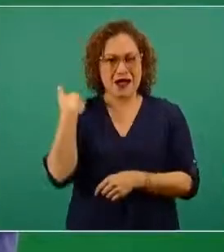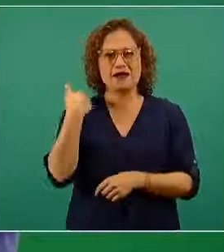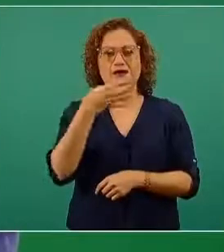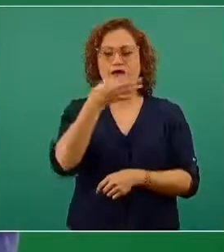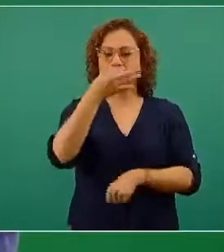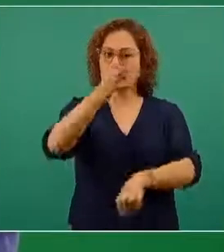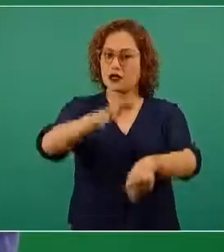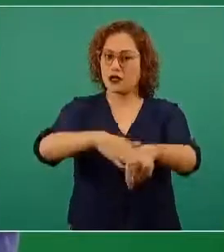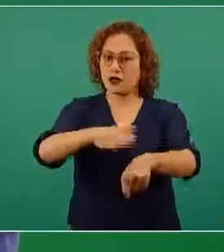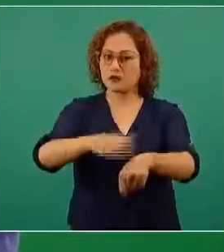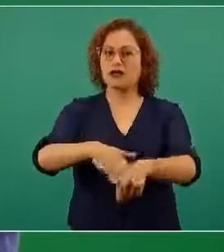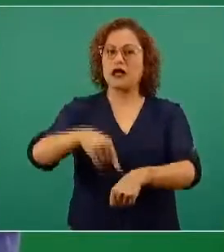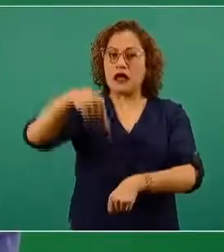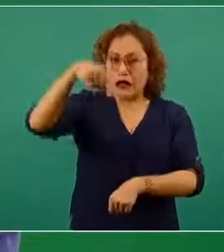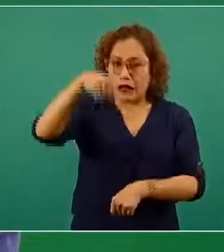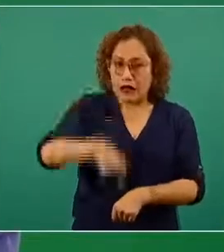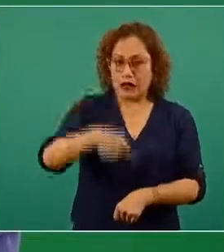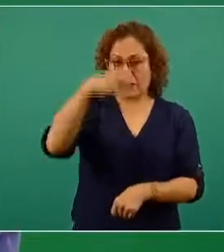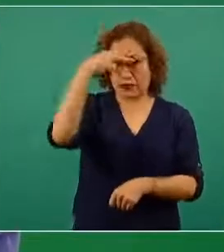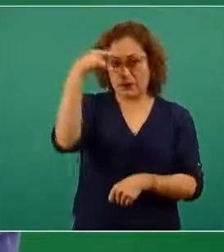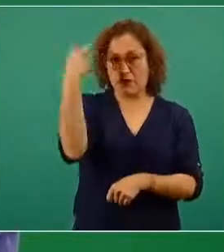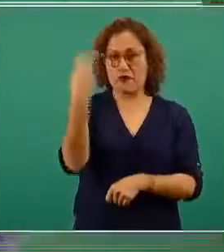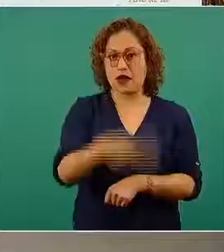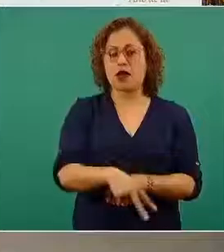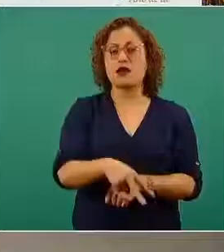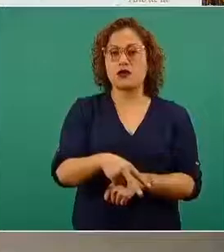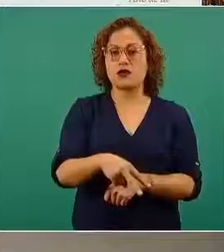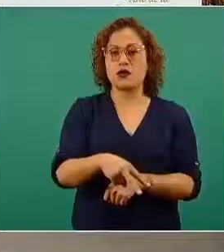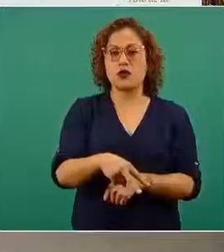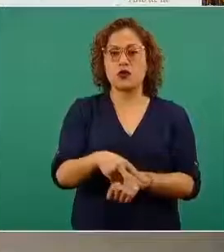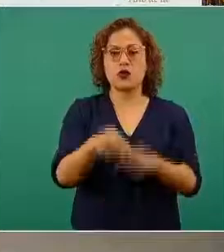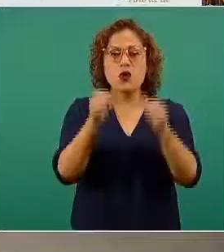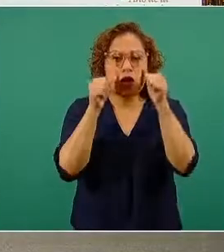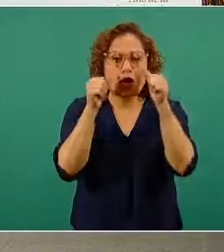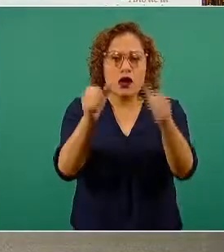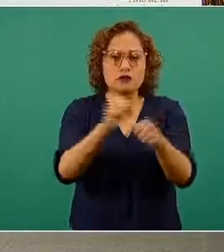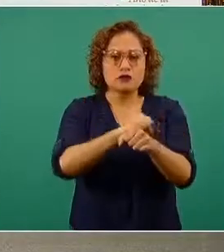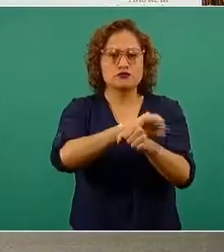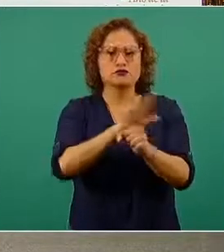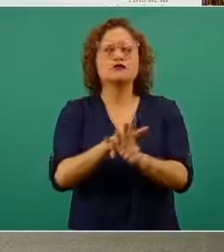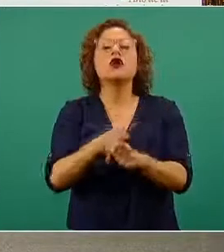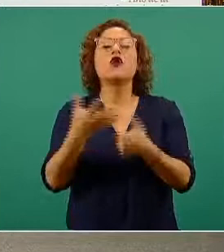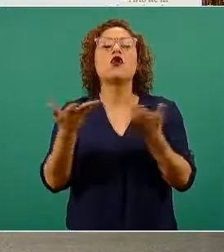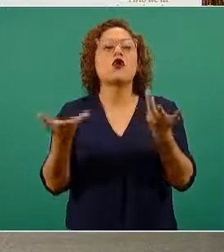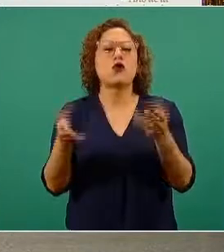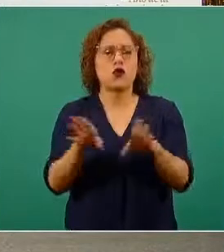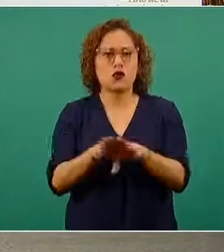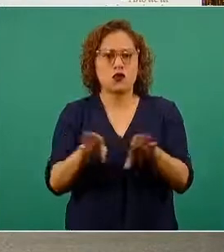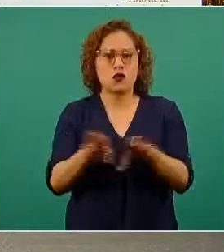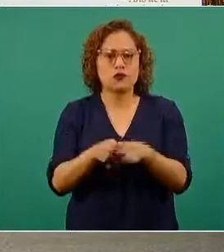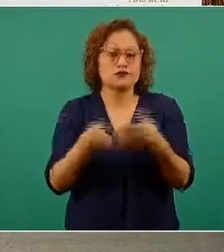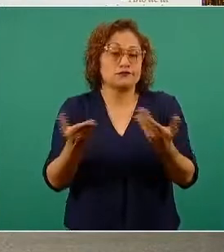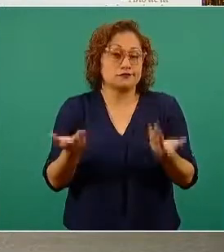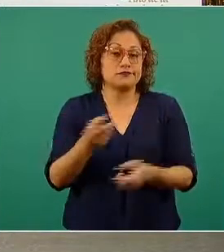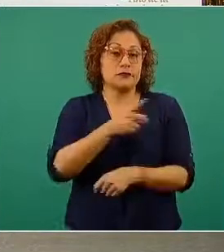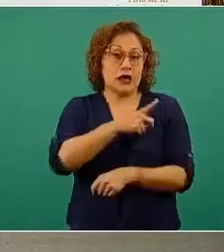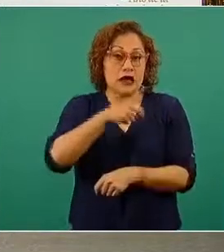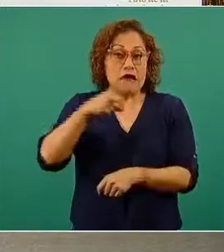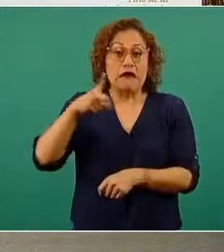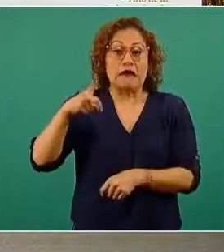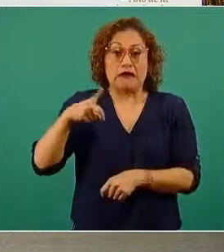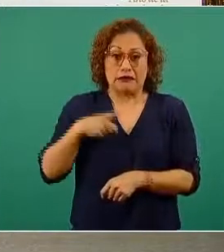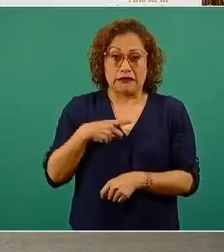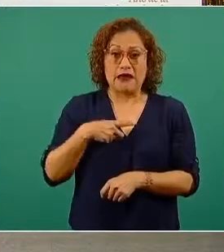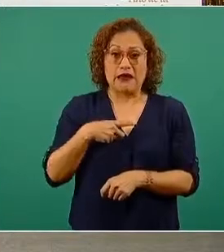mexicana de respuesta a la COVID-19 es que el sujeto obligado en cumplir estas